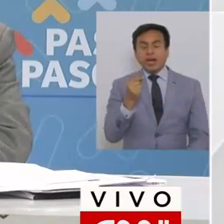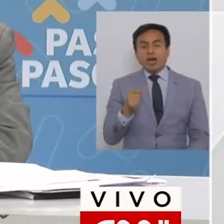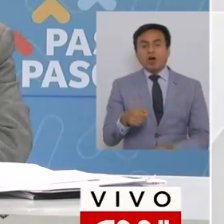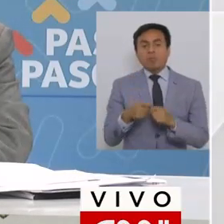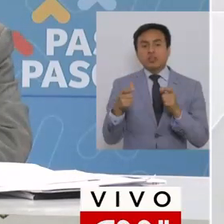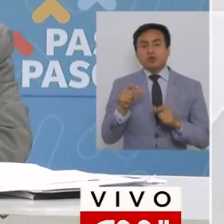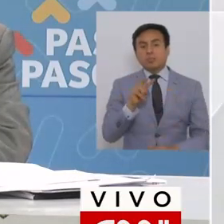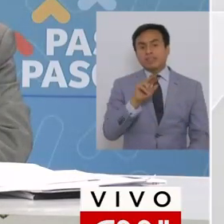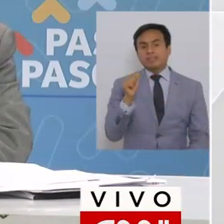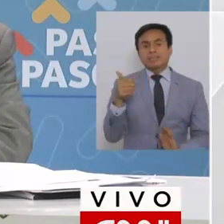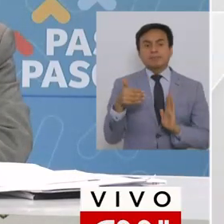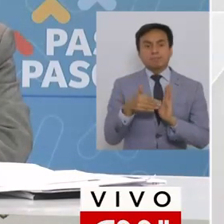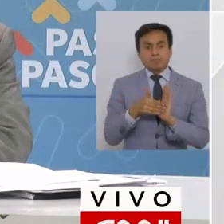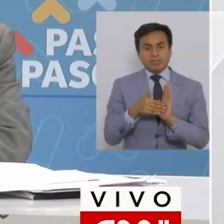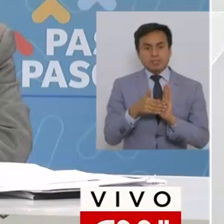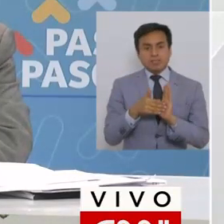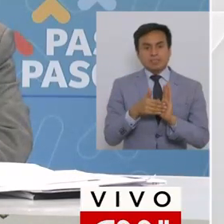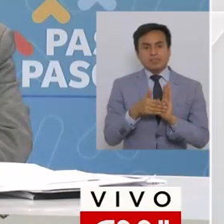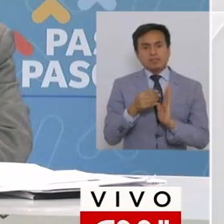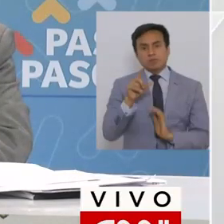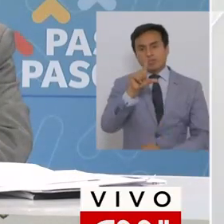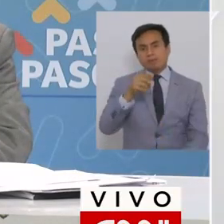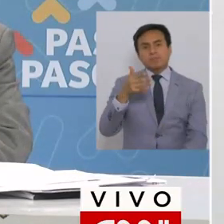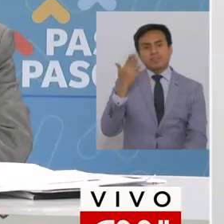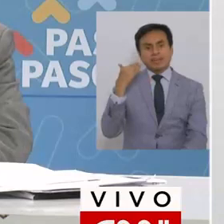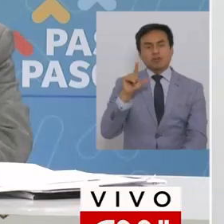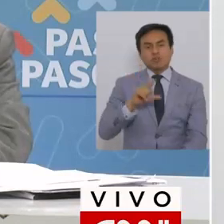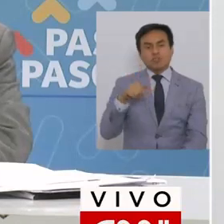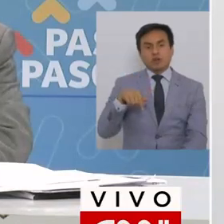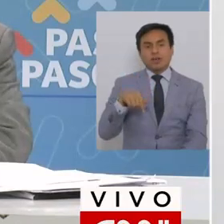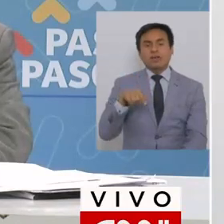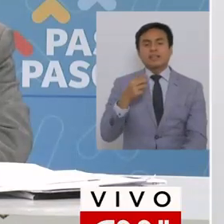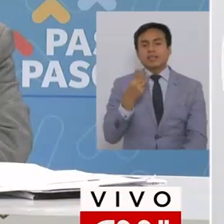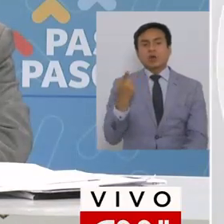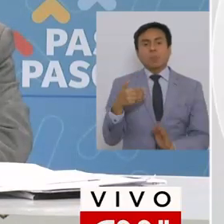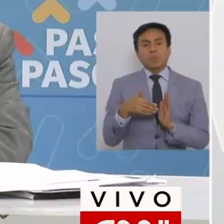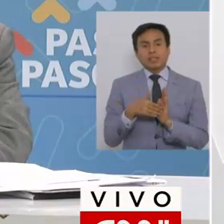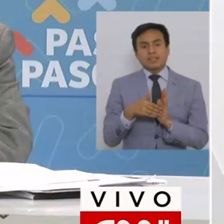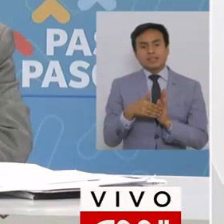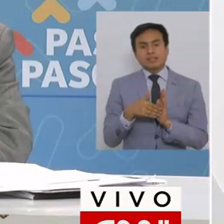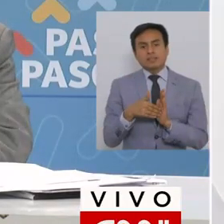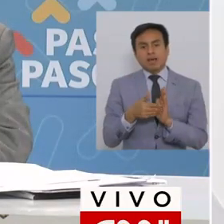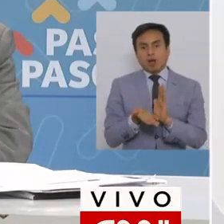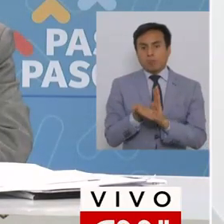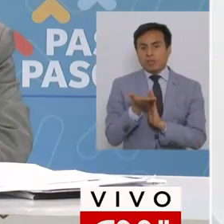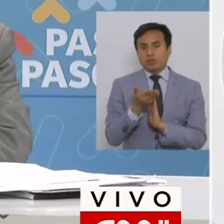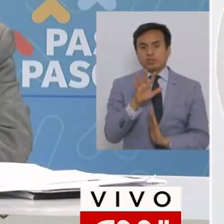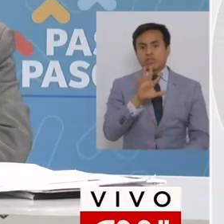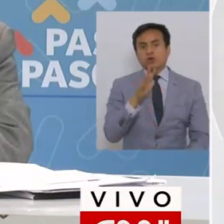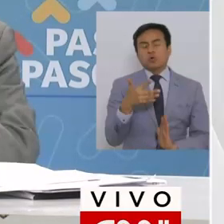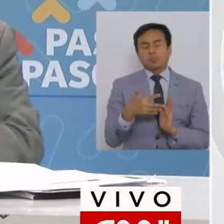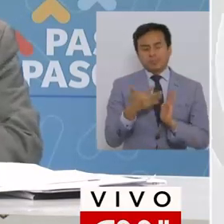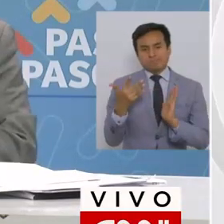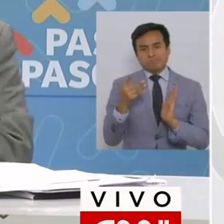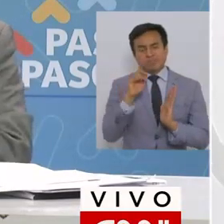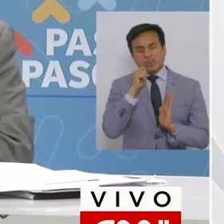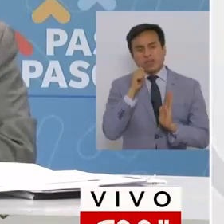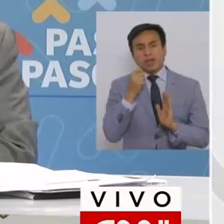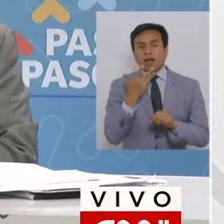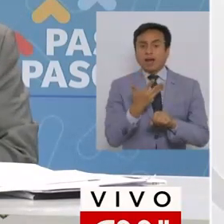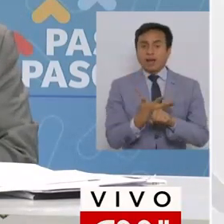es de 26.000, si consideramos el lunes pasado al lunes de hoy, a 31.000, un aumento de 5.000 casos. O sea, ha habido